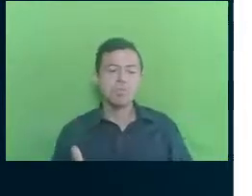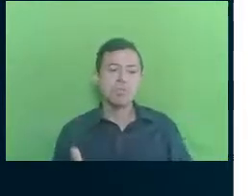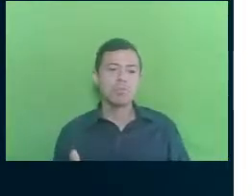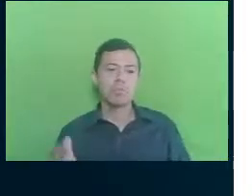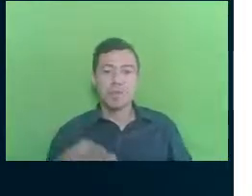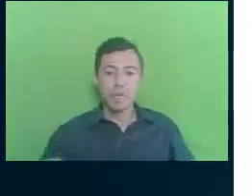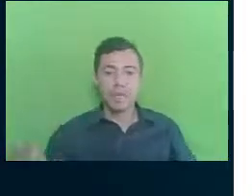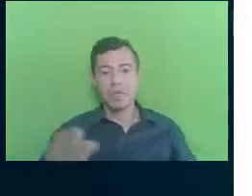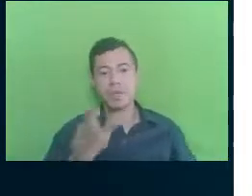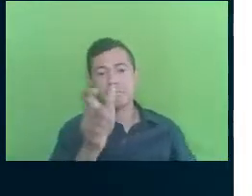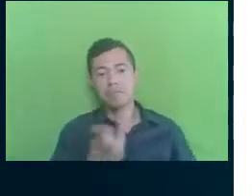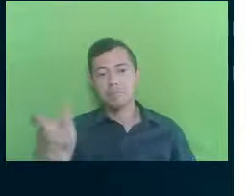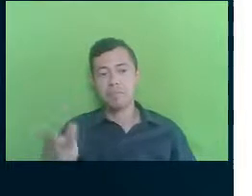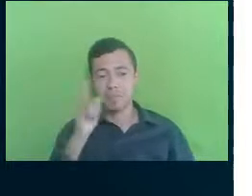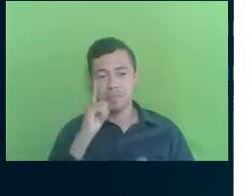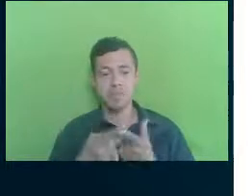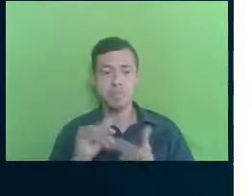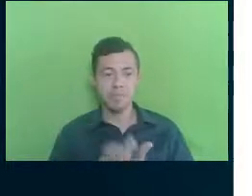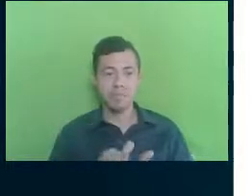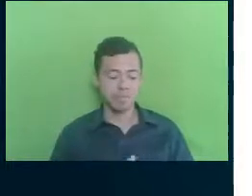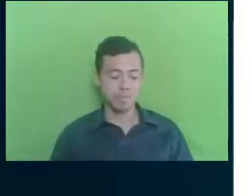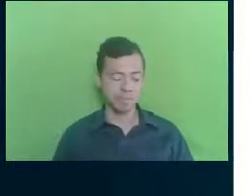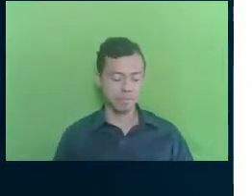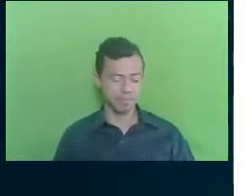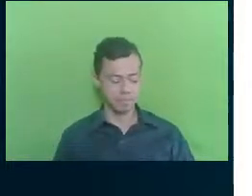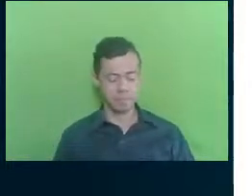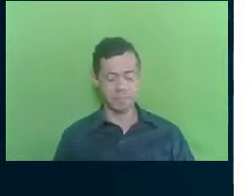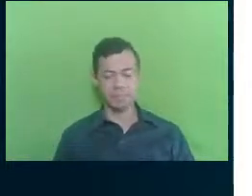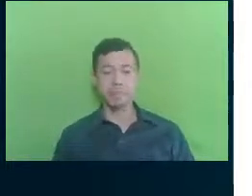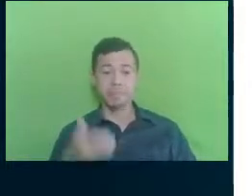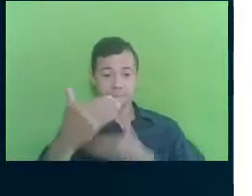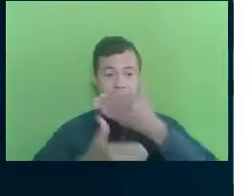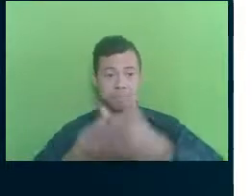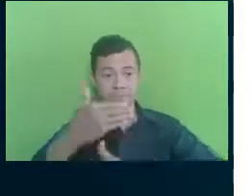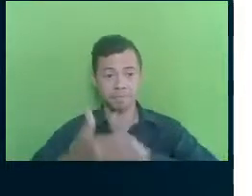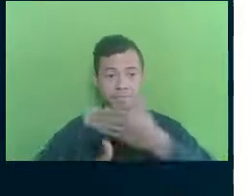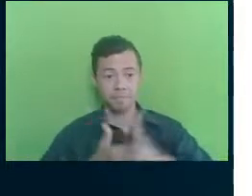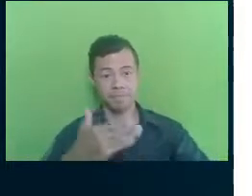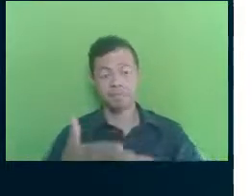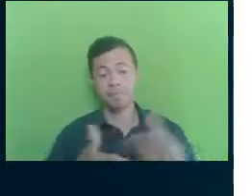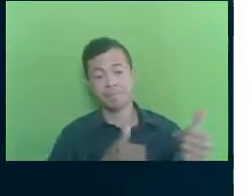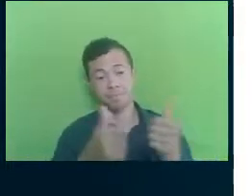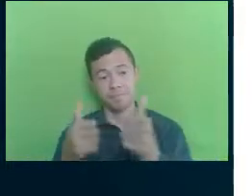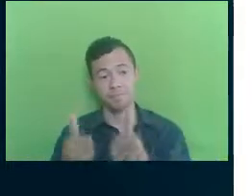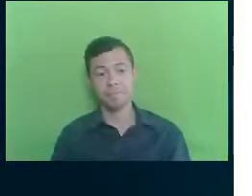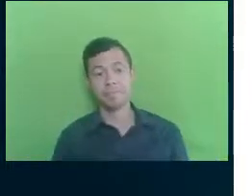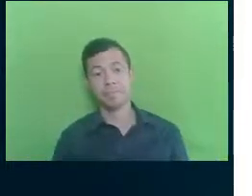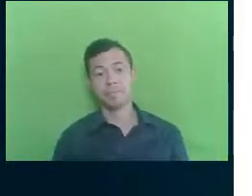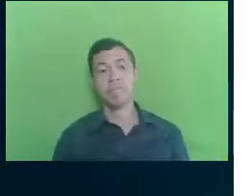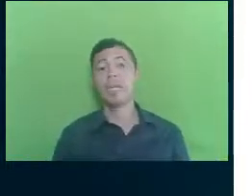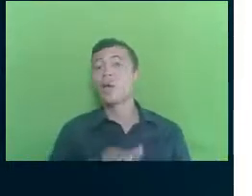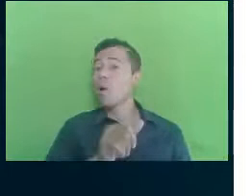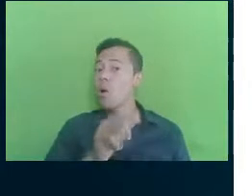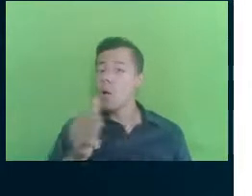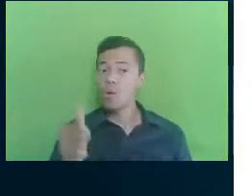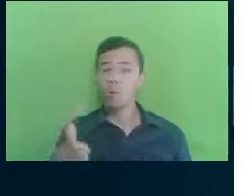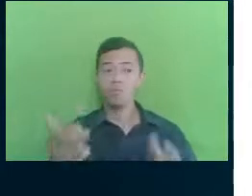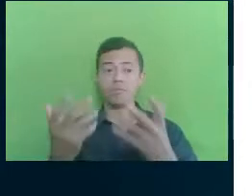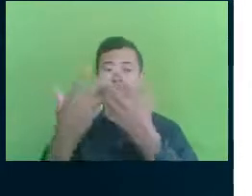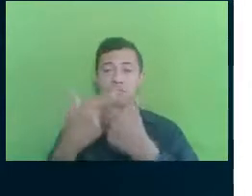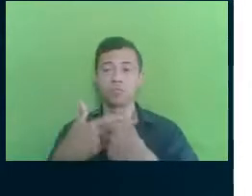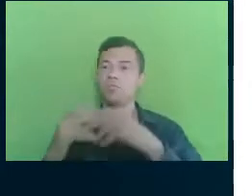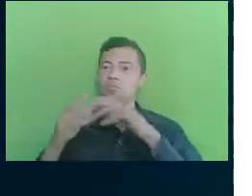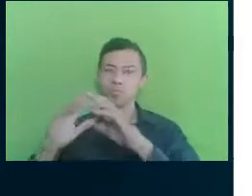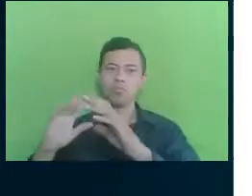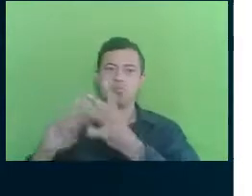los usuarios y ha simplificado mucho esos procesos, ¿no? Y obviamente, pues ya en industrias un poco más